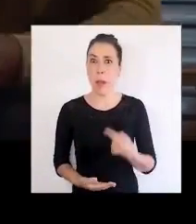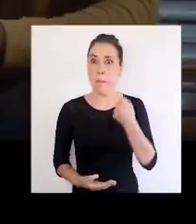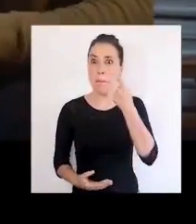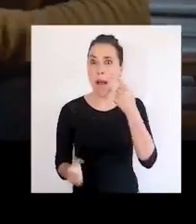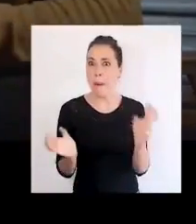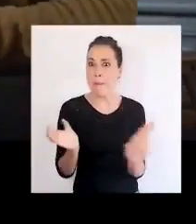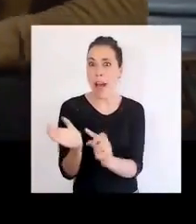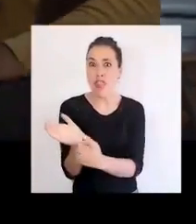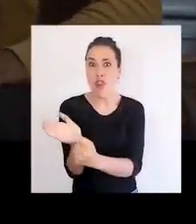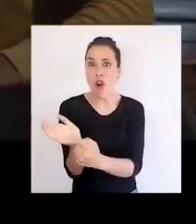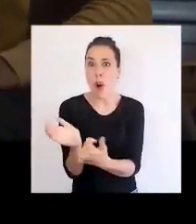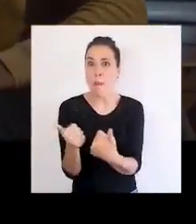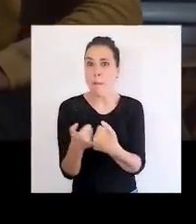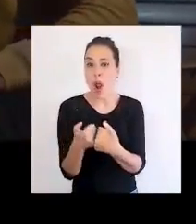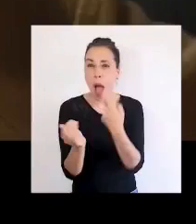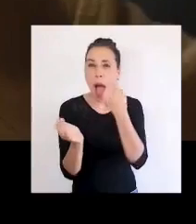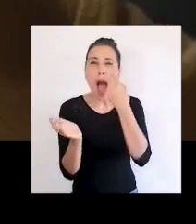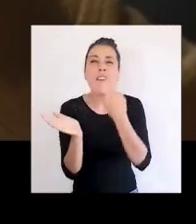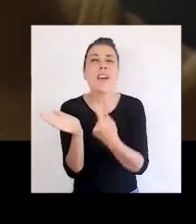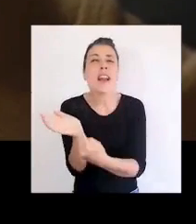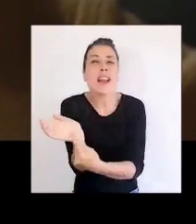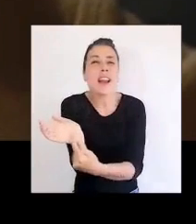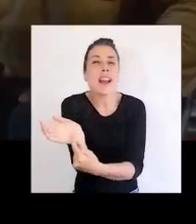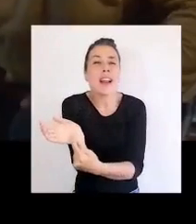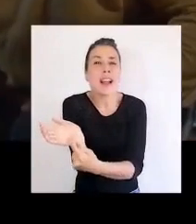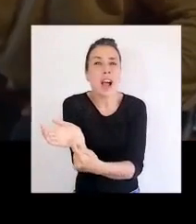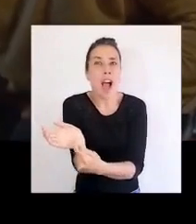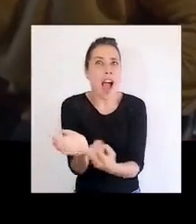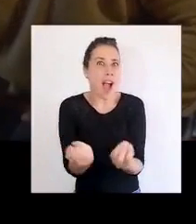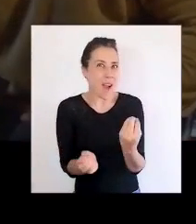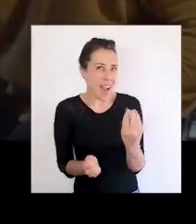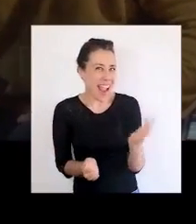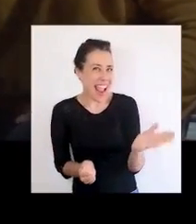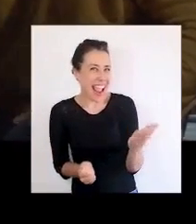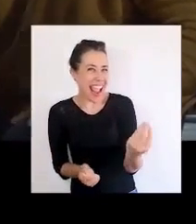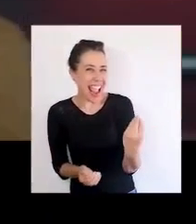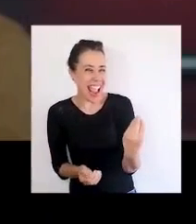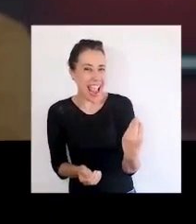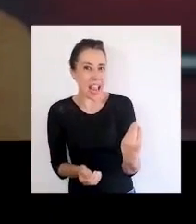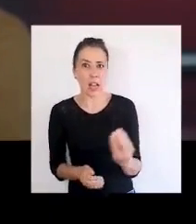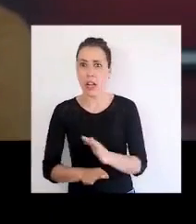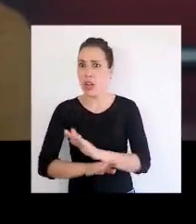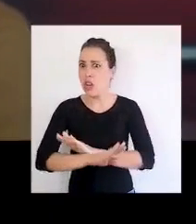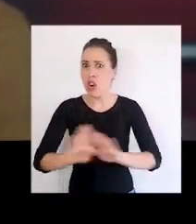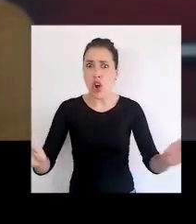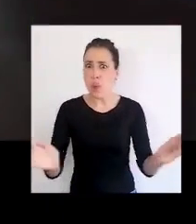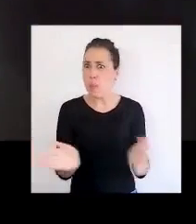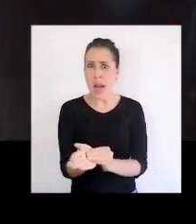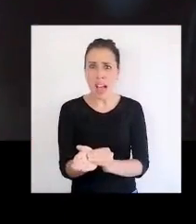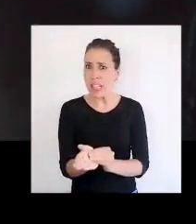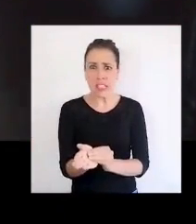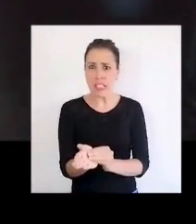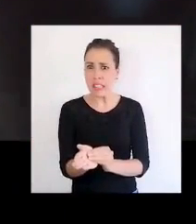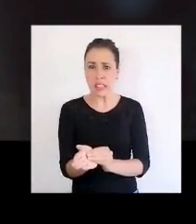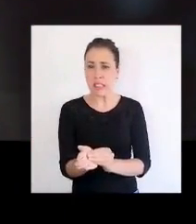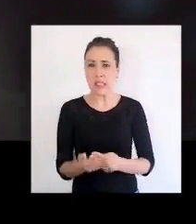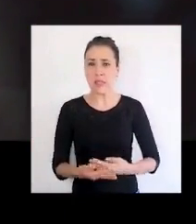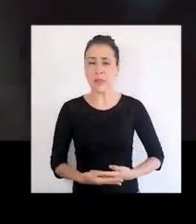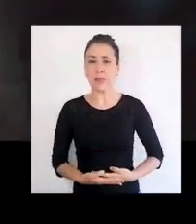¿Cachen lo que me mandó mi polola? ¿Va a gustar? A ver. ¡Cosita rica! ¡Era perro! No más.